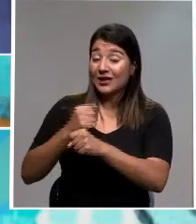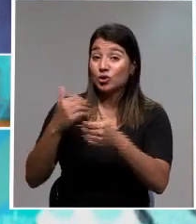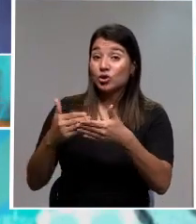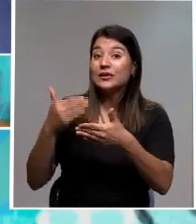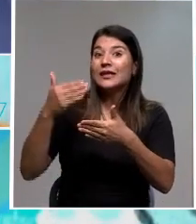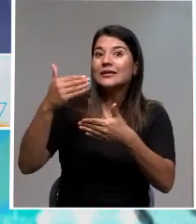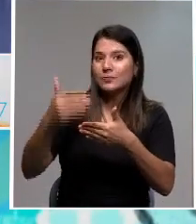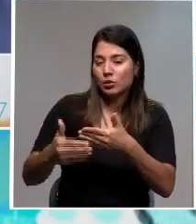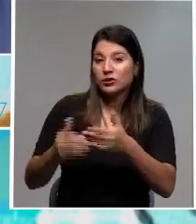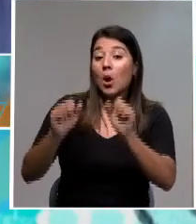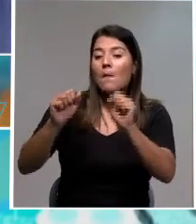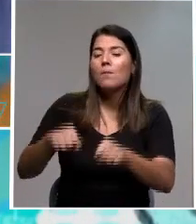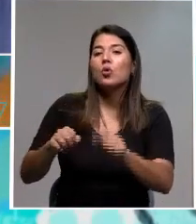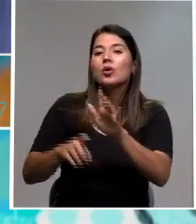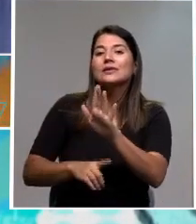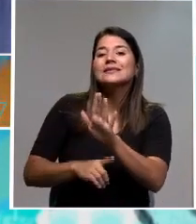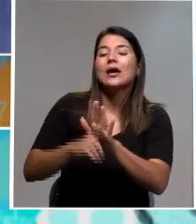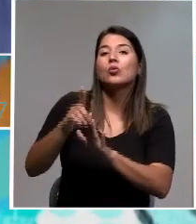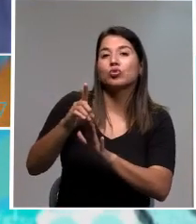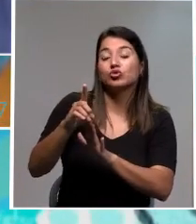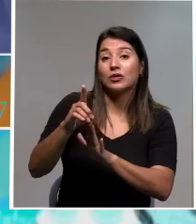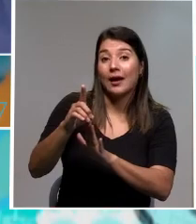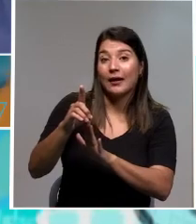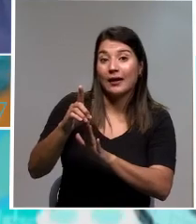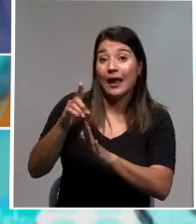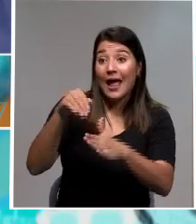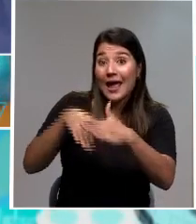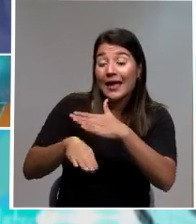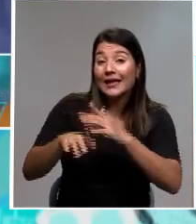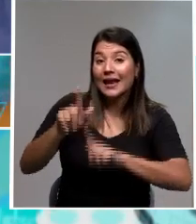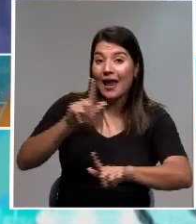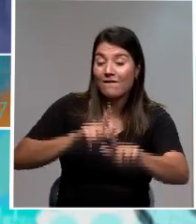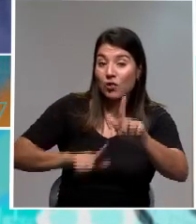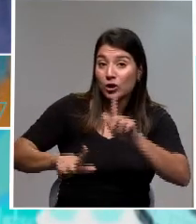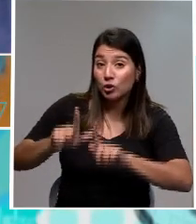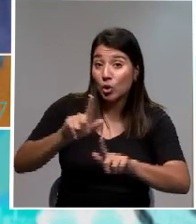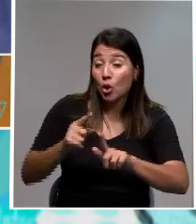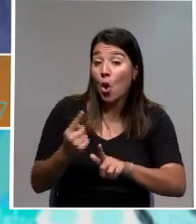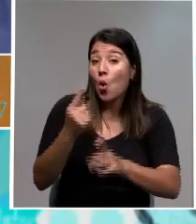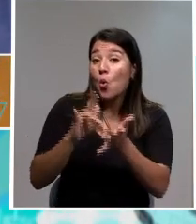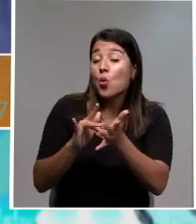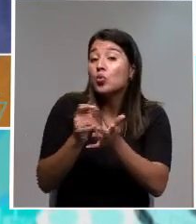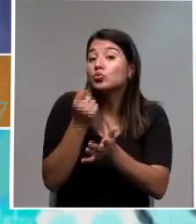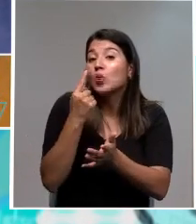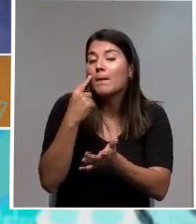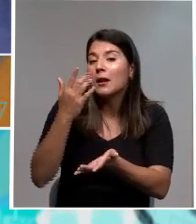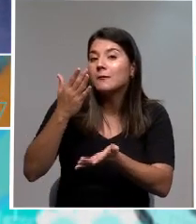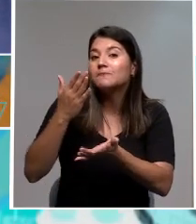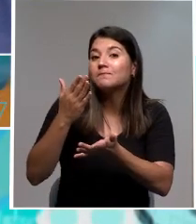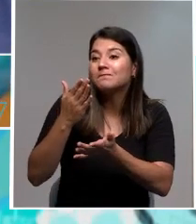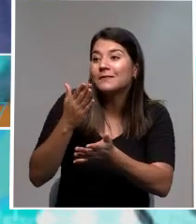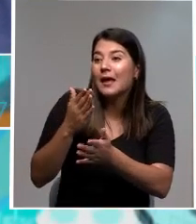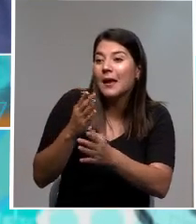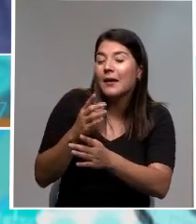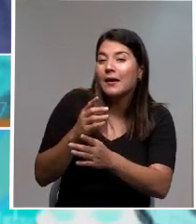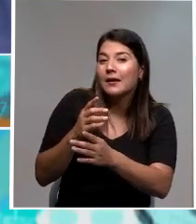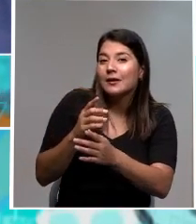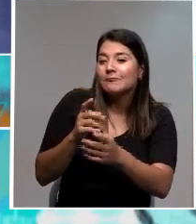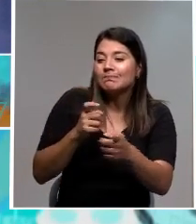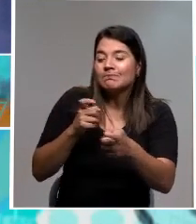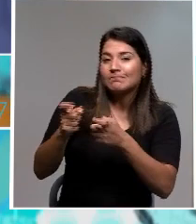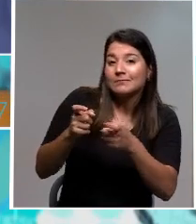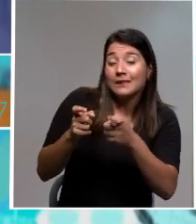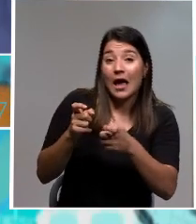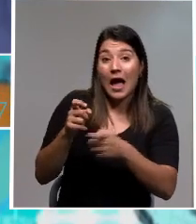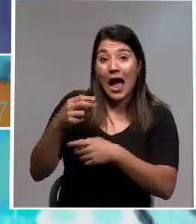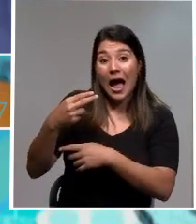pudiera desarrollar en los laboratorios un tratamiento contra el HIV-Sida. 15 años. En el